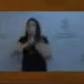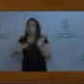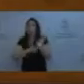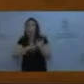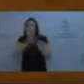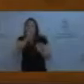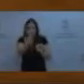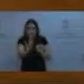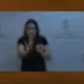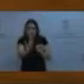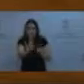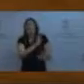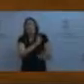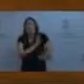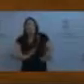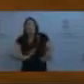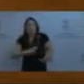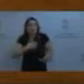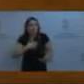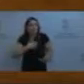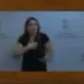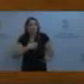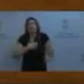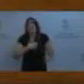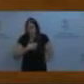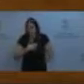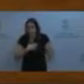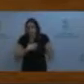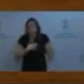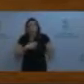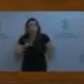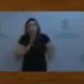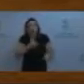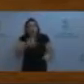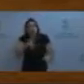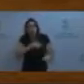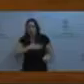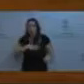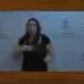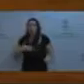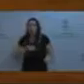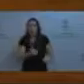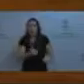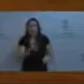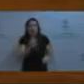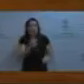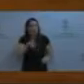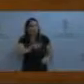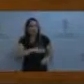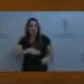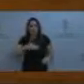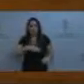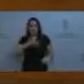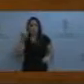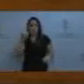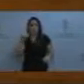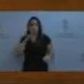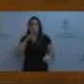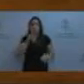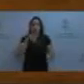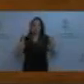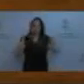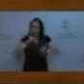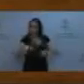Queremos hacerlo. ¿Que de momento no pudimos? De momento no pudimos. Pero nos damos por satisfechos de haber conseguido un buen acuerdo